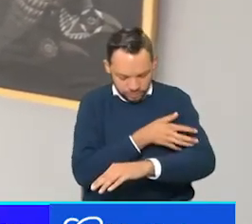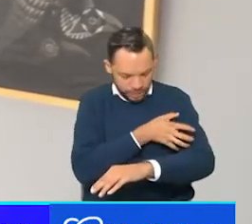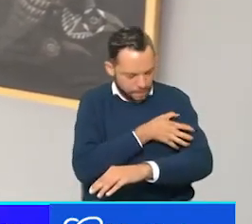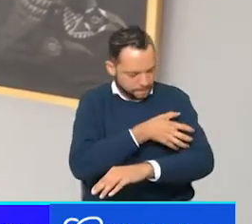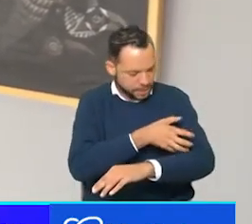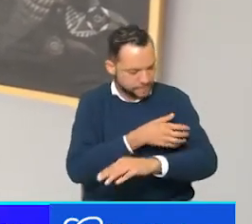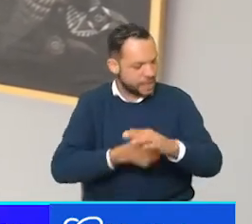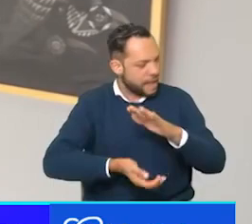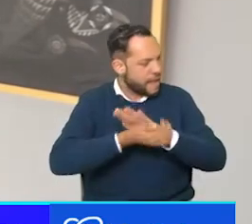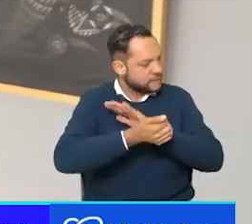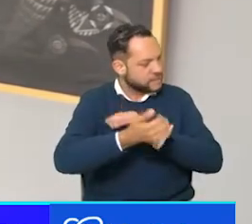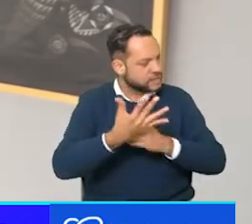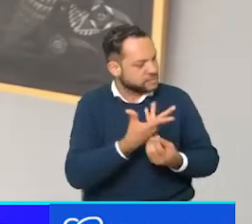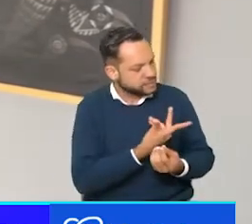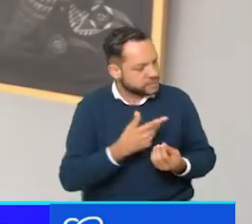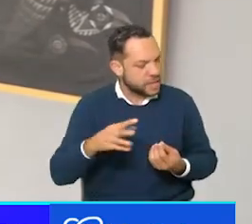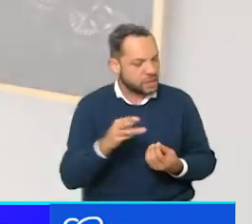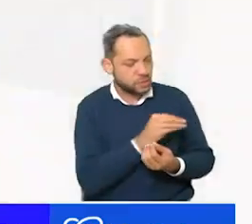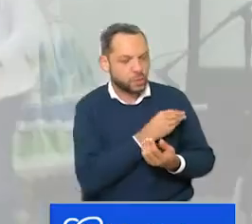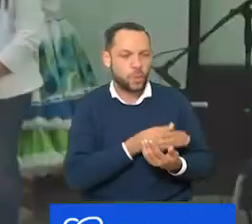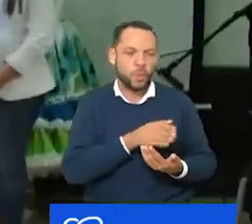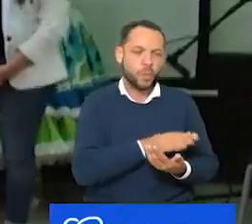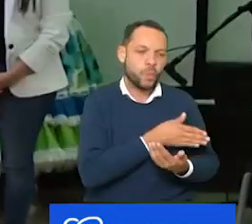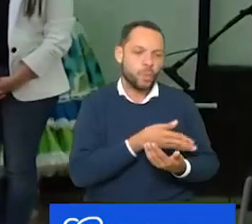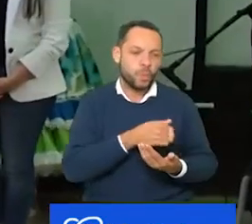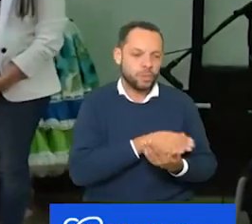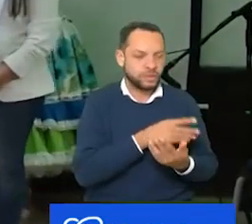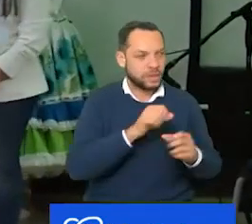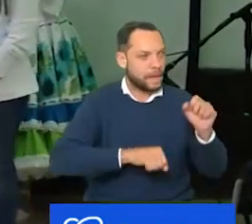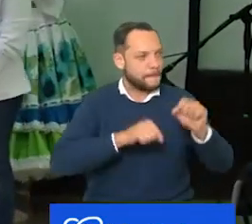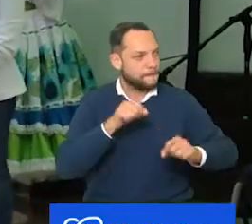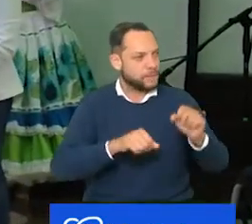de talentos en todos los escenarios posibles. De